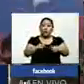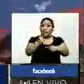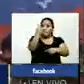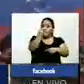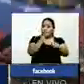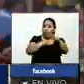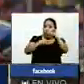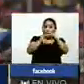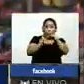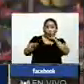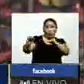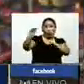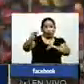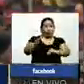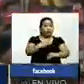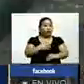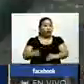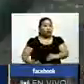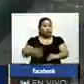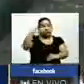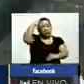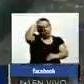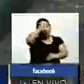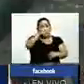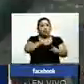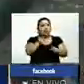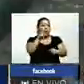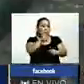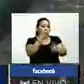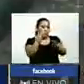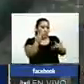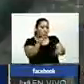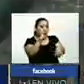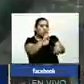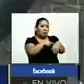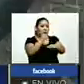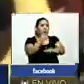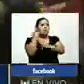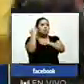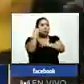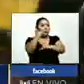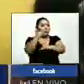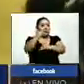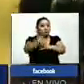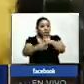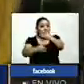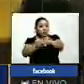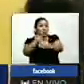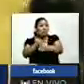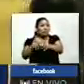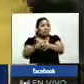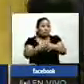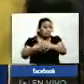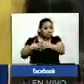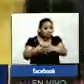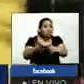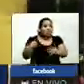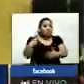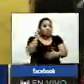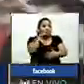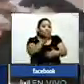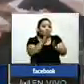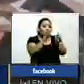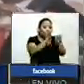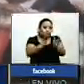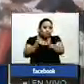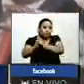de la administración Trump señaló que se trata de una medida temporal si se dan los pasos que Estados Unidos espera y que forman parte de una